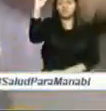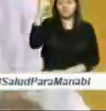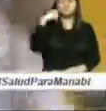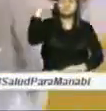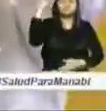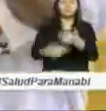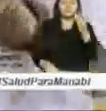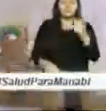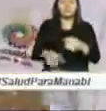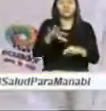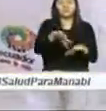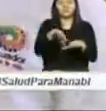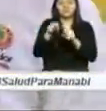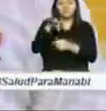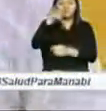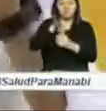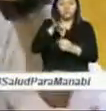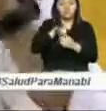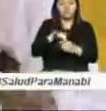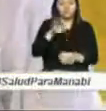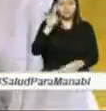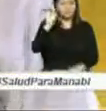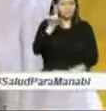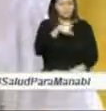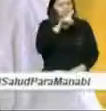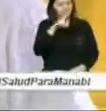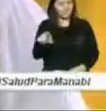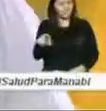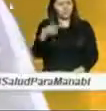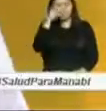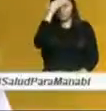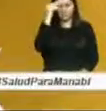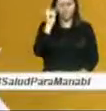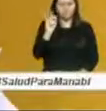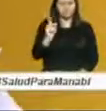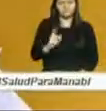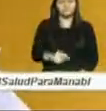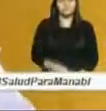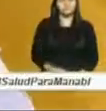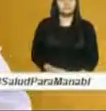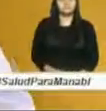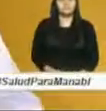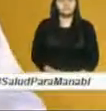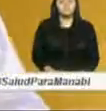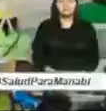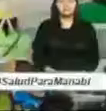quitar la manga del cura a pedir el voto. Prohibido olvidar, compañeros.